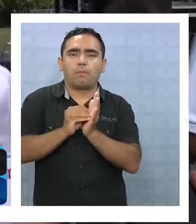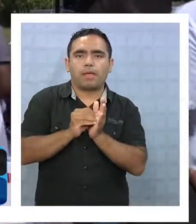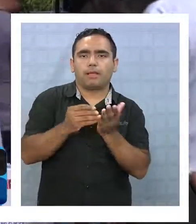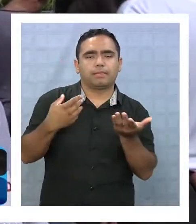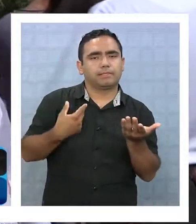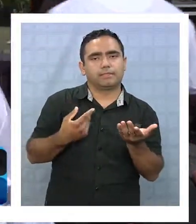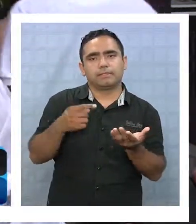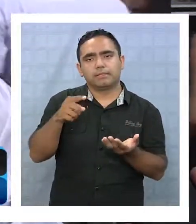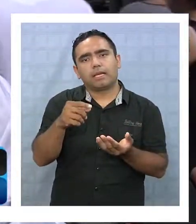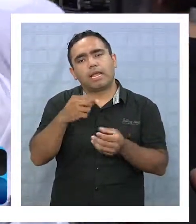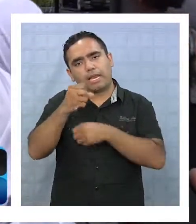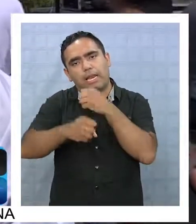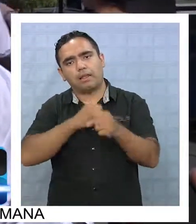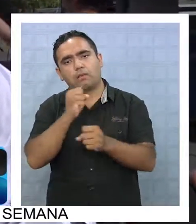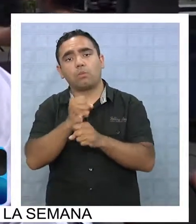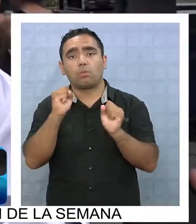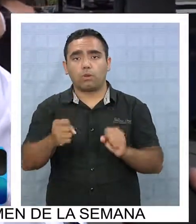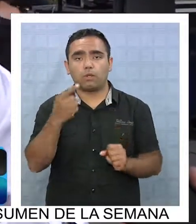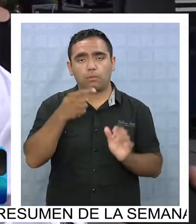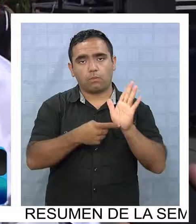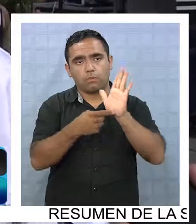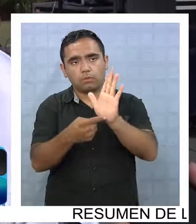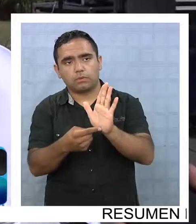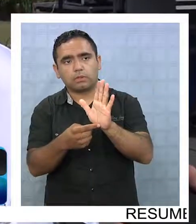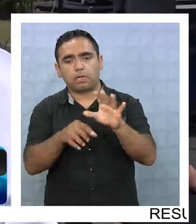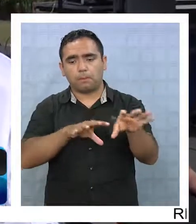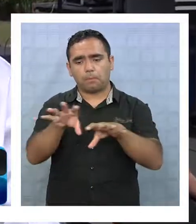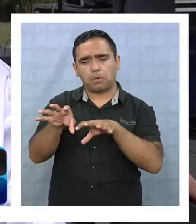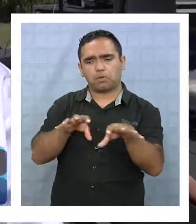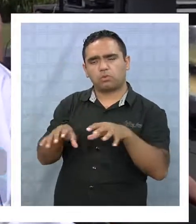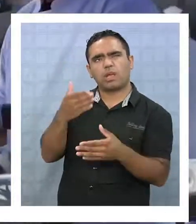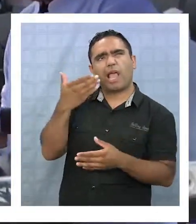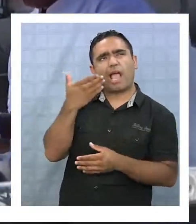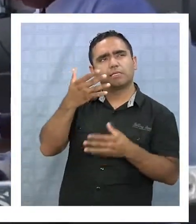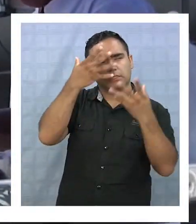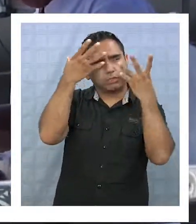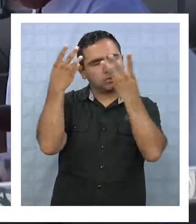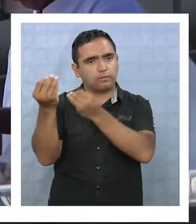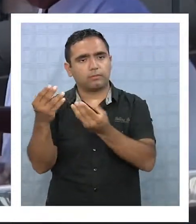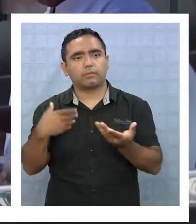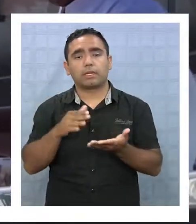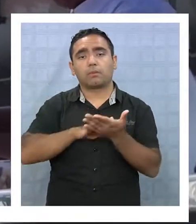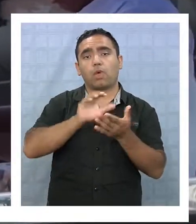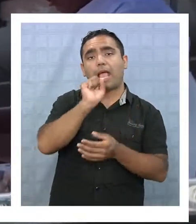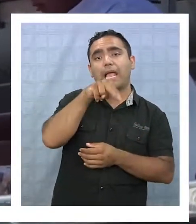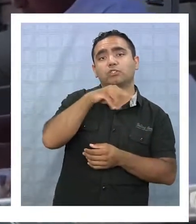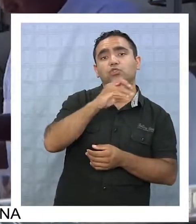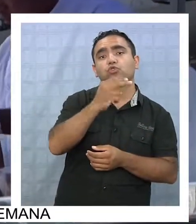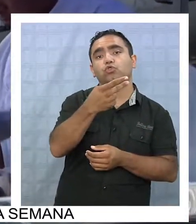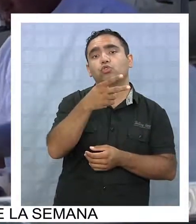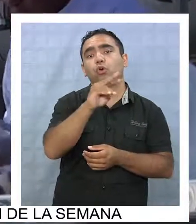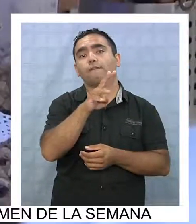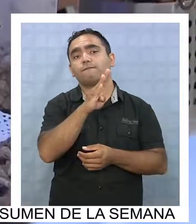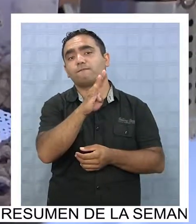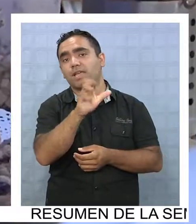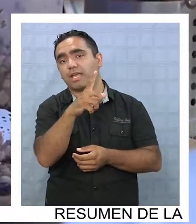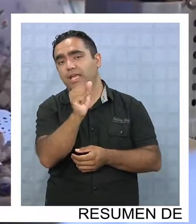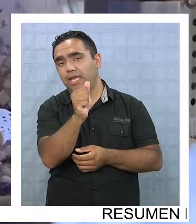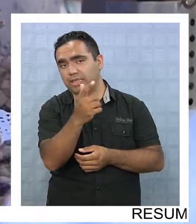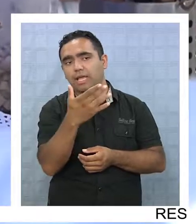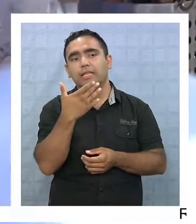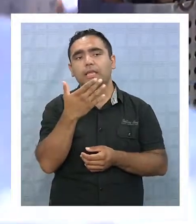10, 20, lo que sea, y poder mostrar que hay productos que estaban casi en el olvido, como en este caso la anchoveta, en donde la vamos a trabajar con un cauceo,